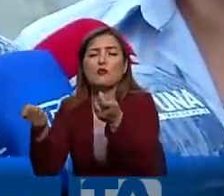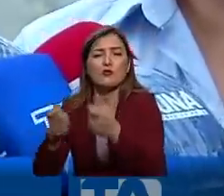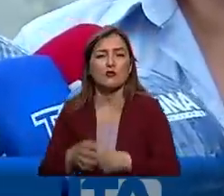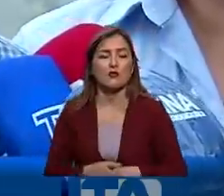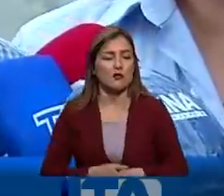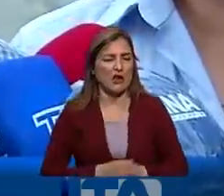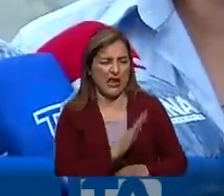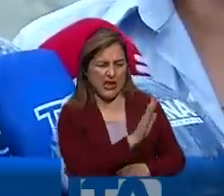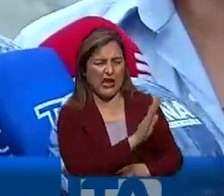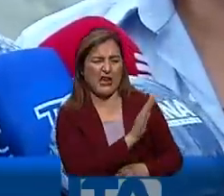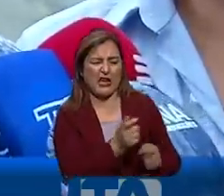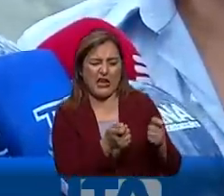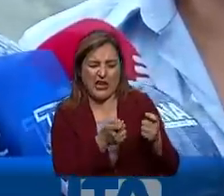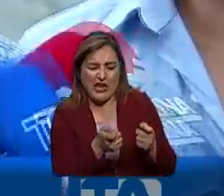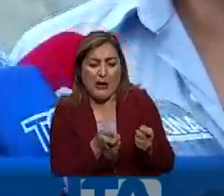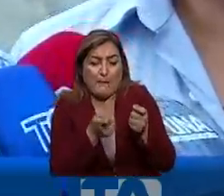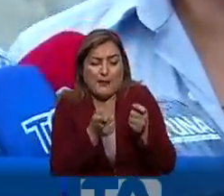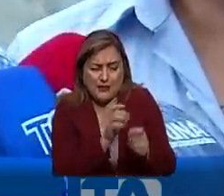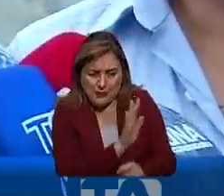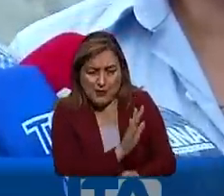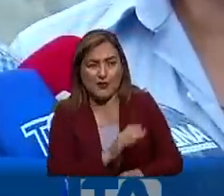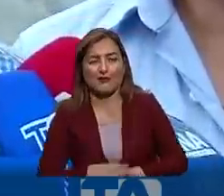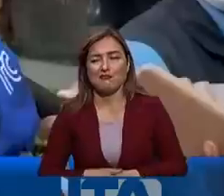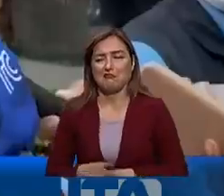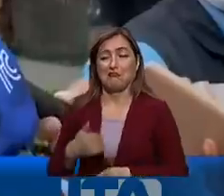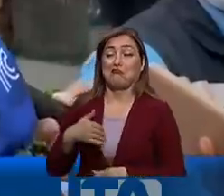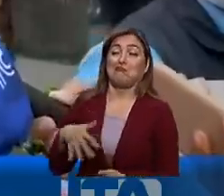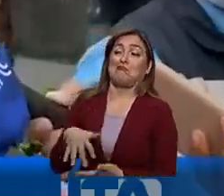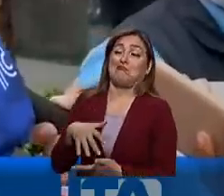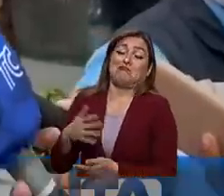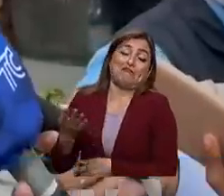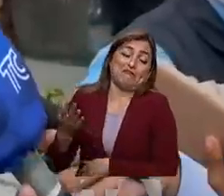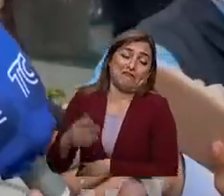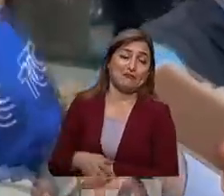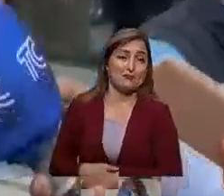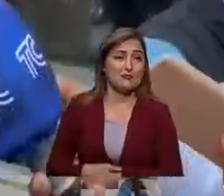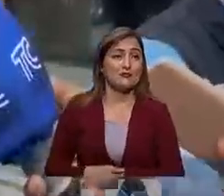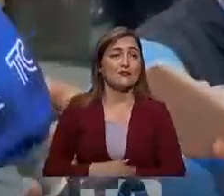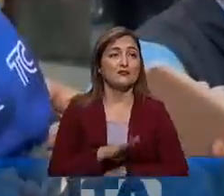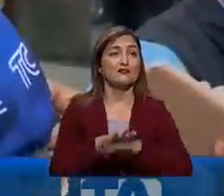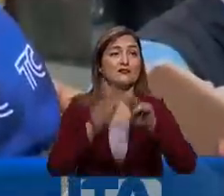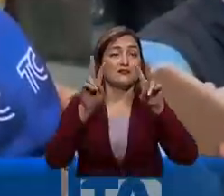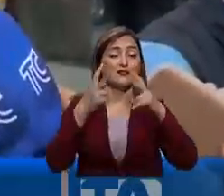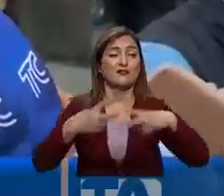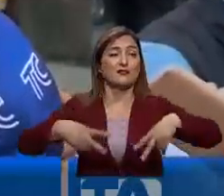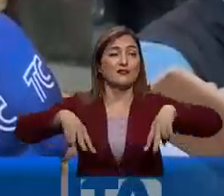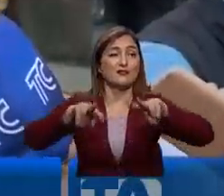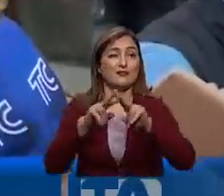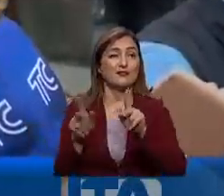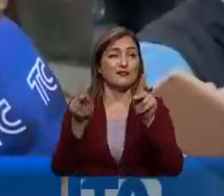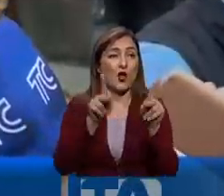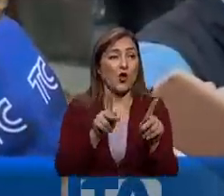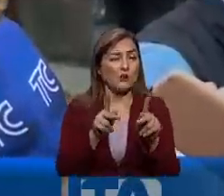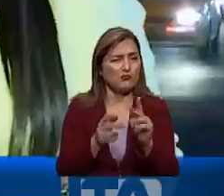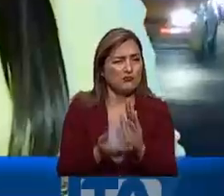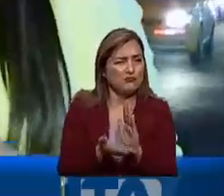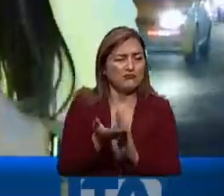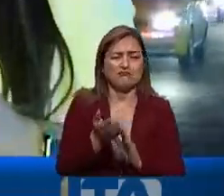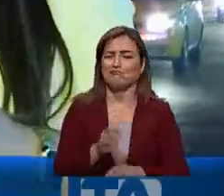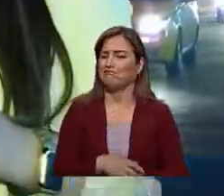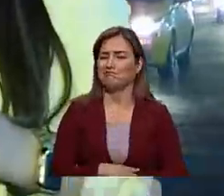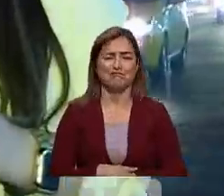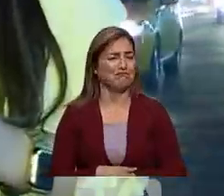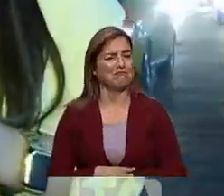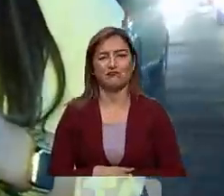buscar la forma de poder presentarlo, dudo mucho. En relación al valor de la tarifa, no está previsto un aumento, esa es la verdad.